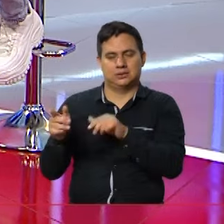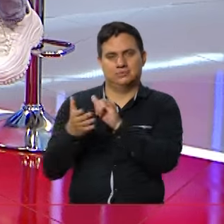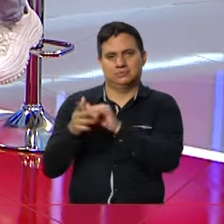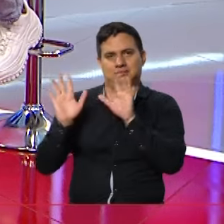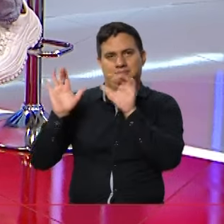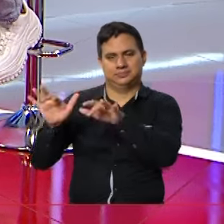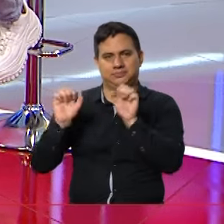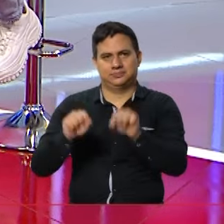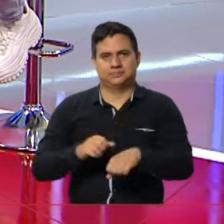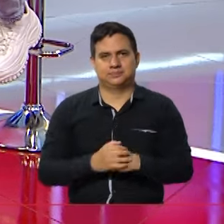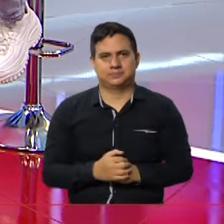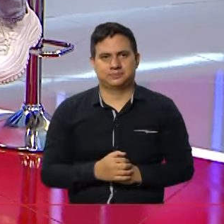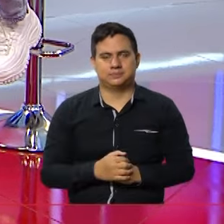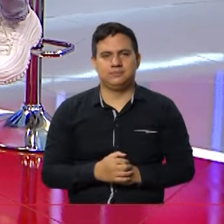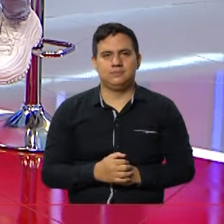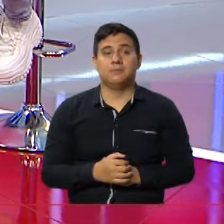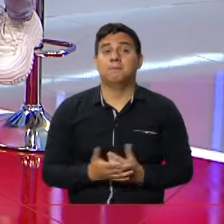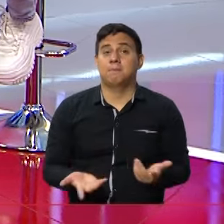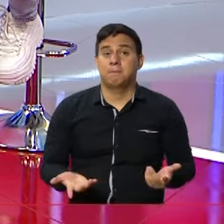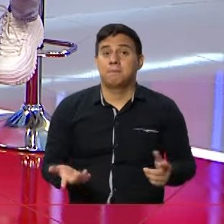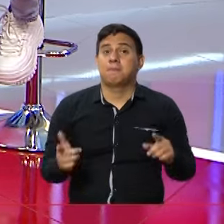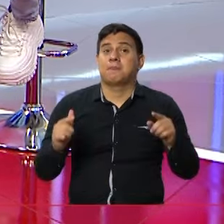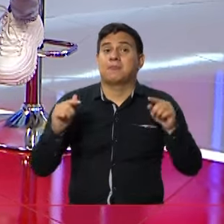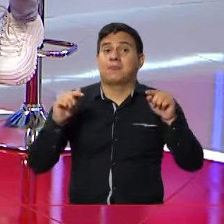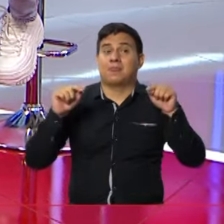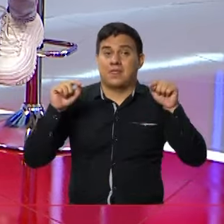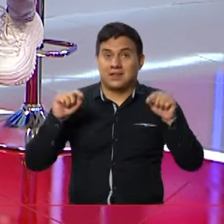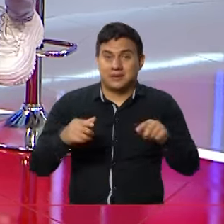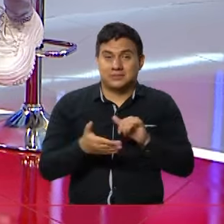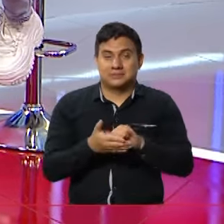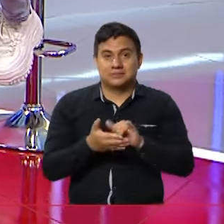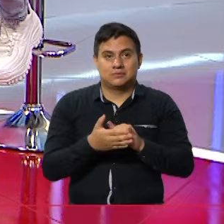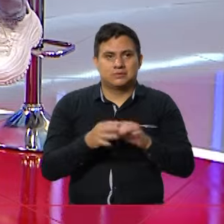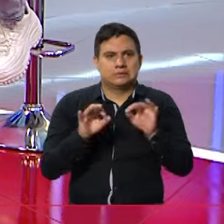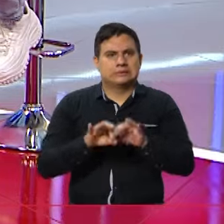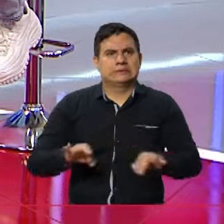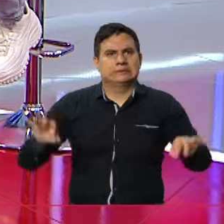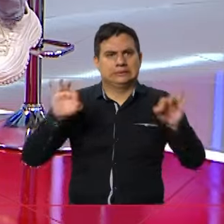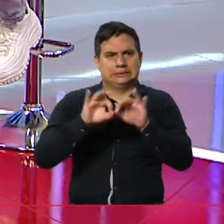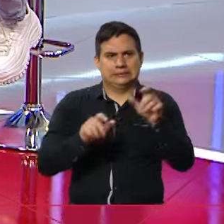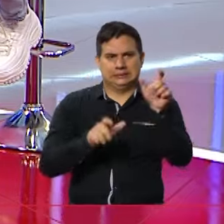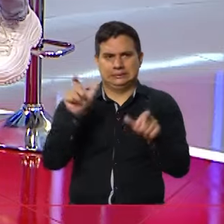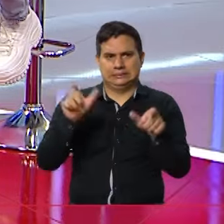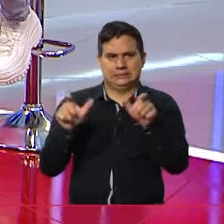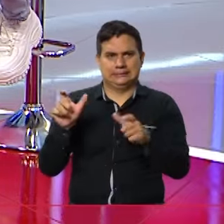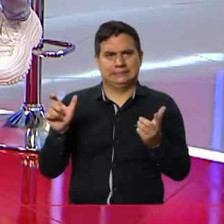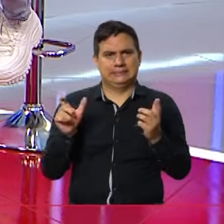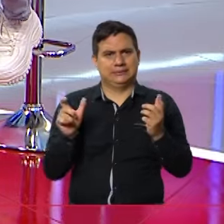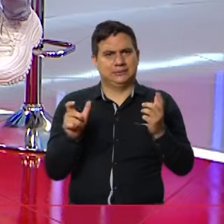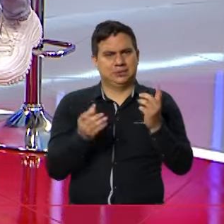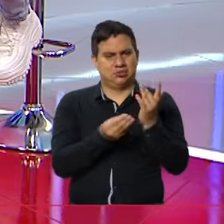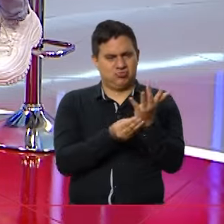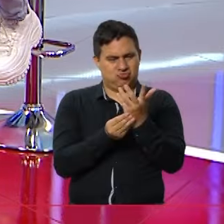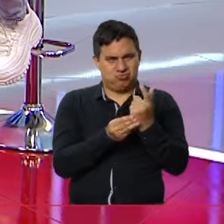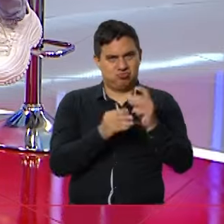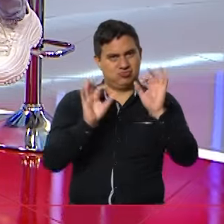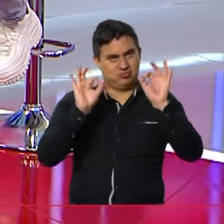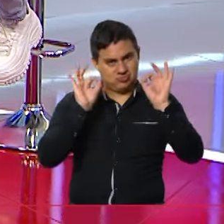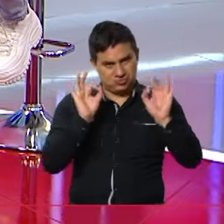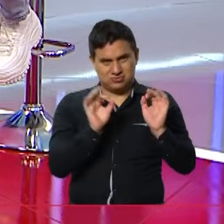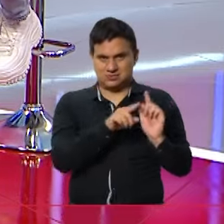Sin lugar a dudas, los artistas son fundamentales para el desarrollo de la Feria de Cali y definitivamente muchos de ellos ya hacen parte de esa